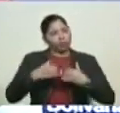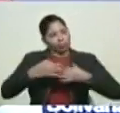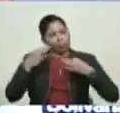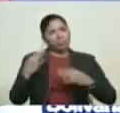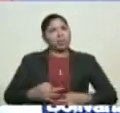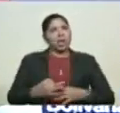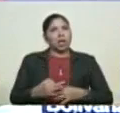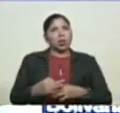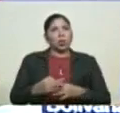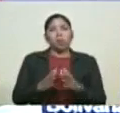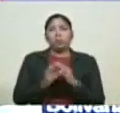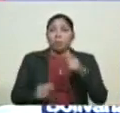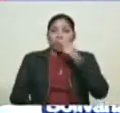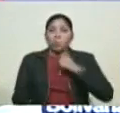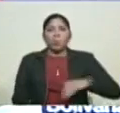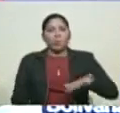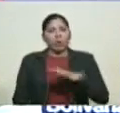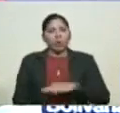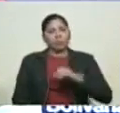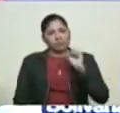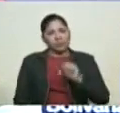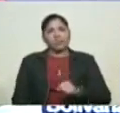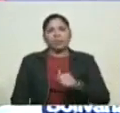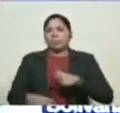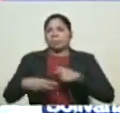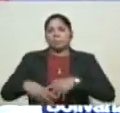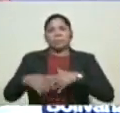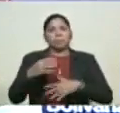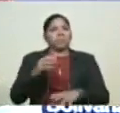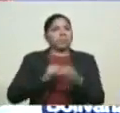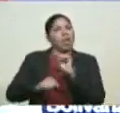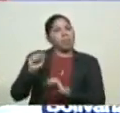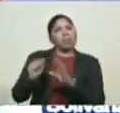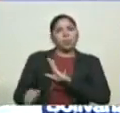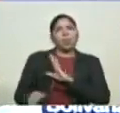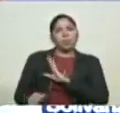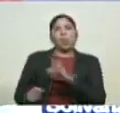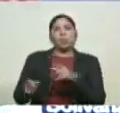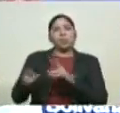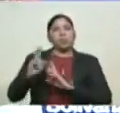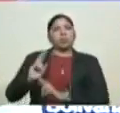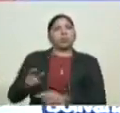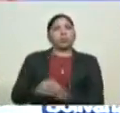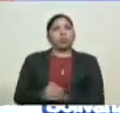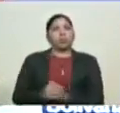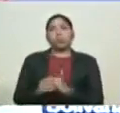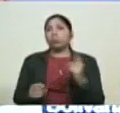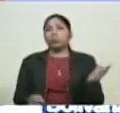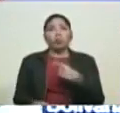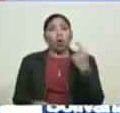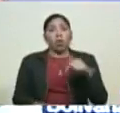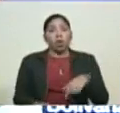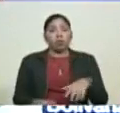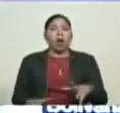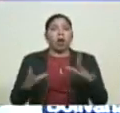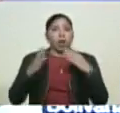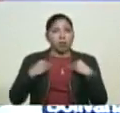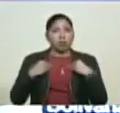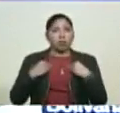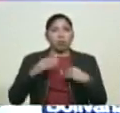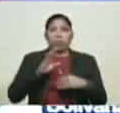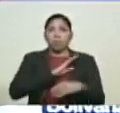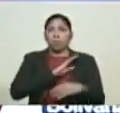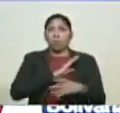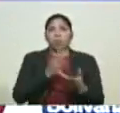pueblo saldrá a defender los resultados en paz y será reconocido por todo nuestro pueblo los resultados que emanen de la